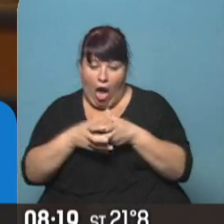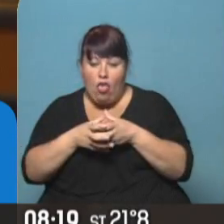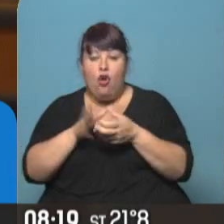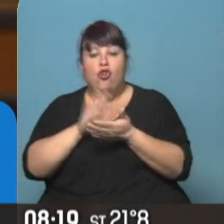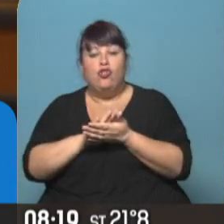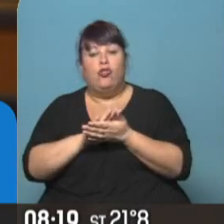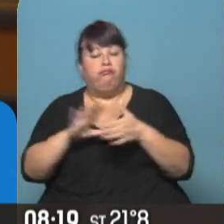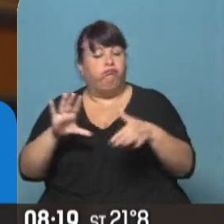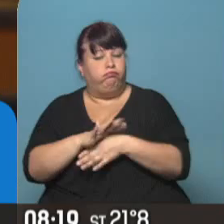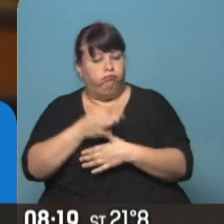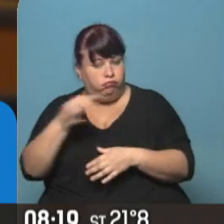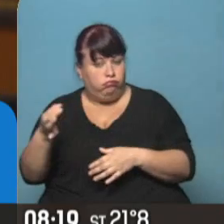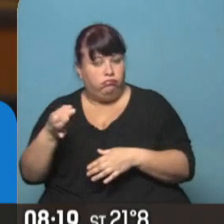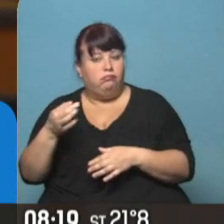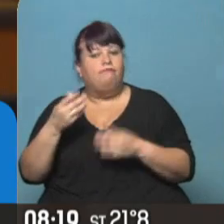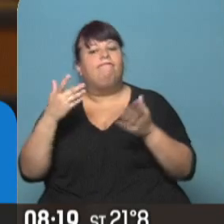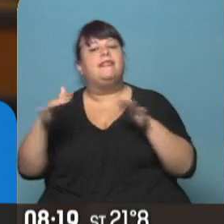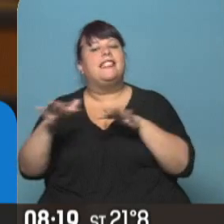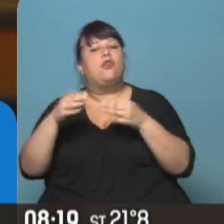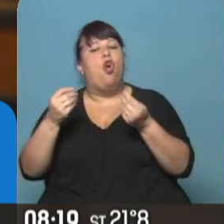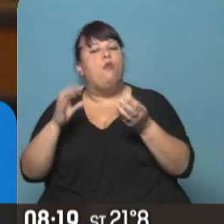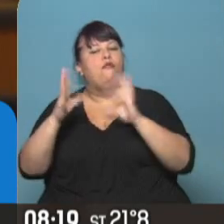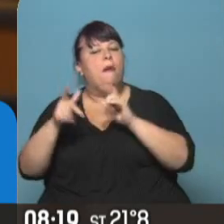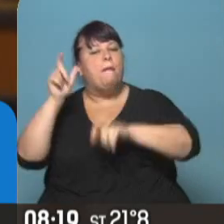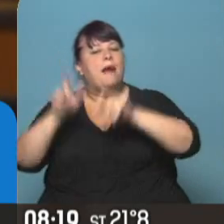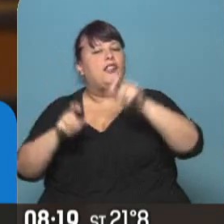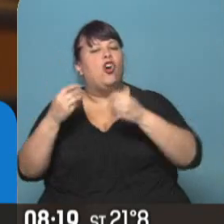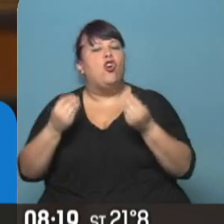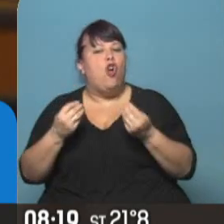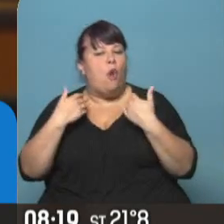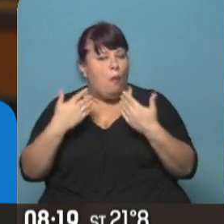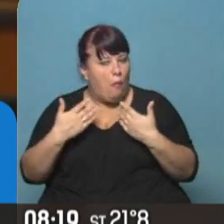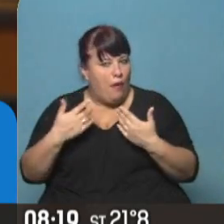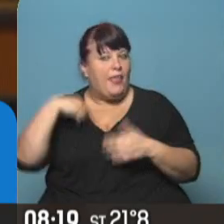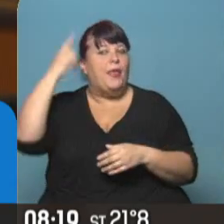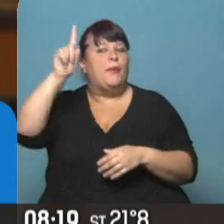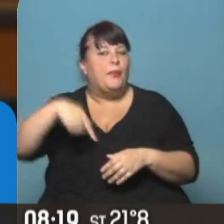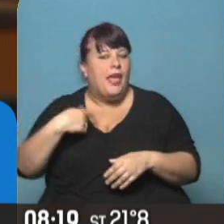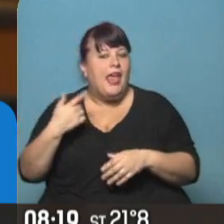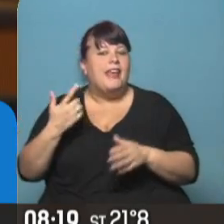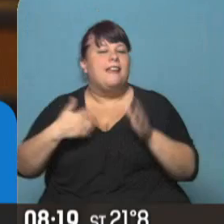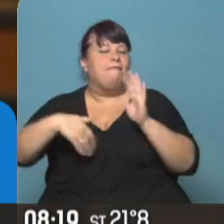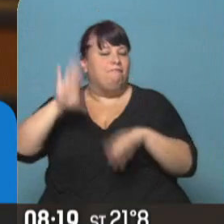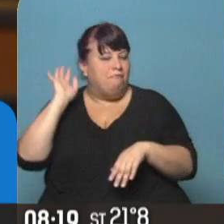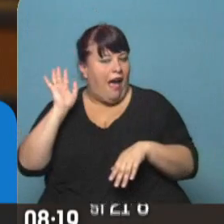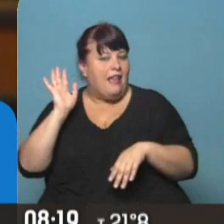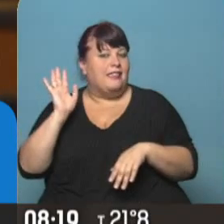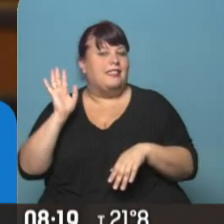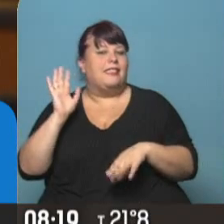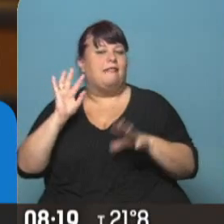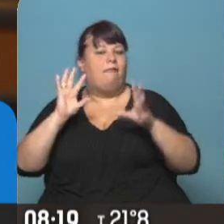con acierto es las circunstancias del hecho y de las personas y en qué medida eso puede implicar una presunción mayor de